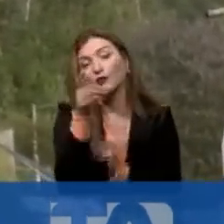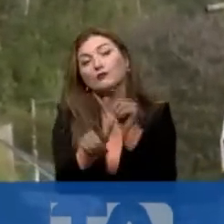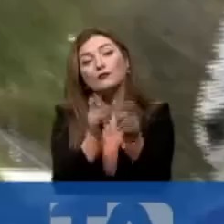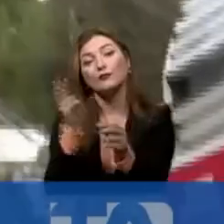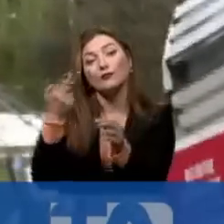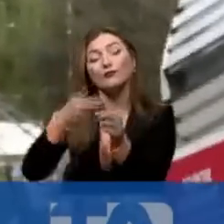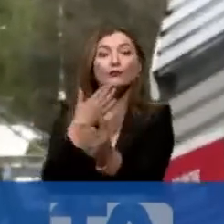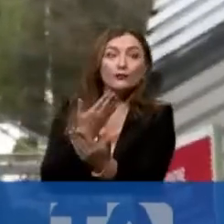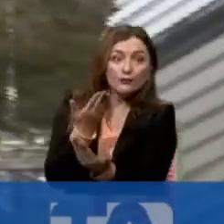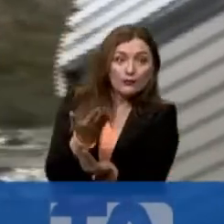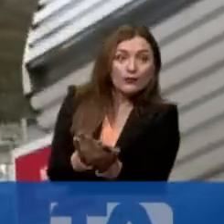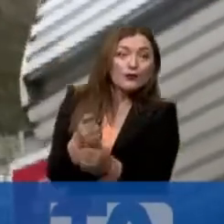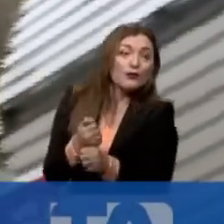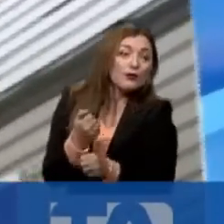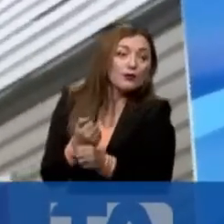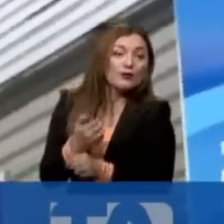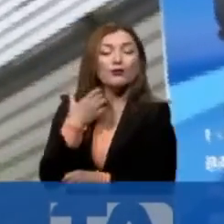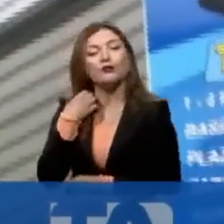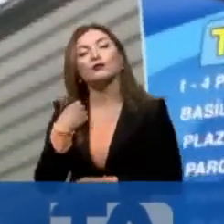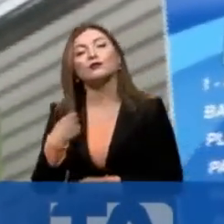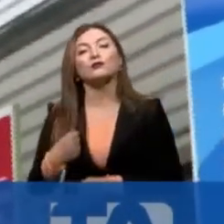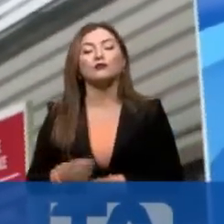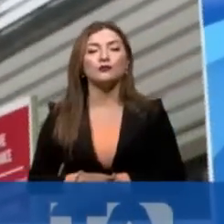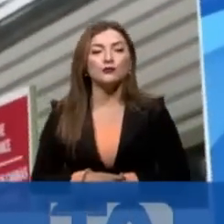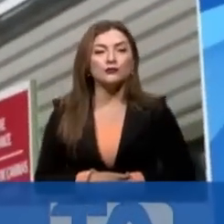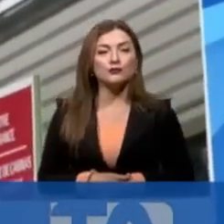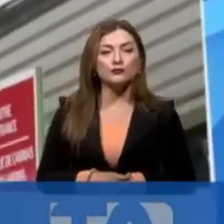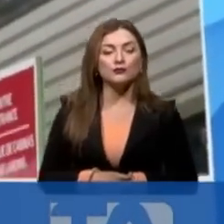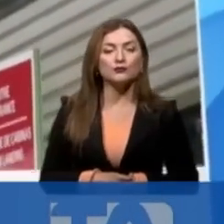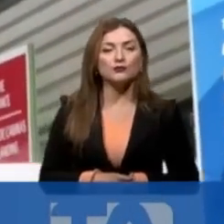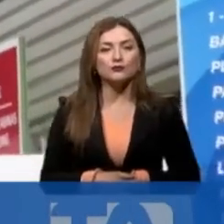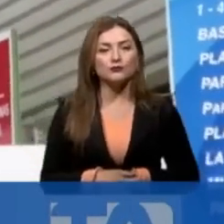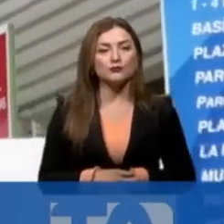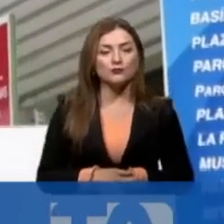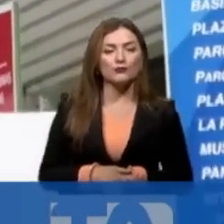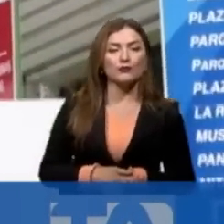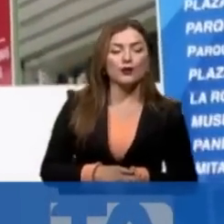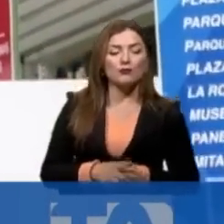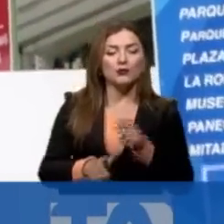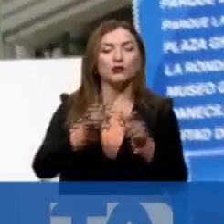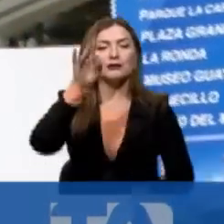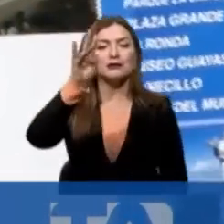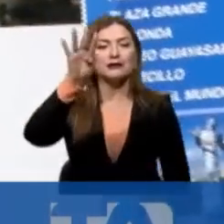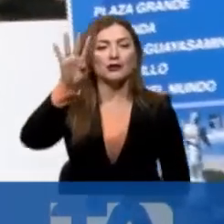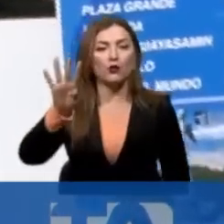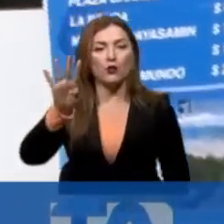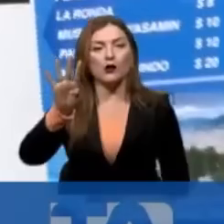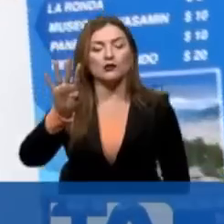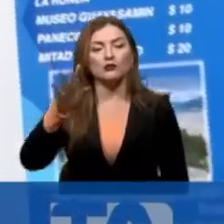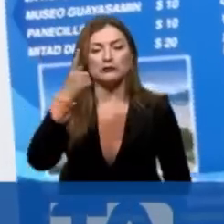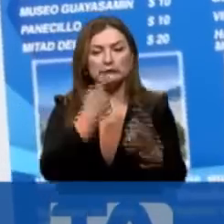que participaron en la labor y como les mencionábamos, ventajosamente las 74 personas no